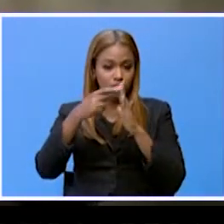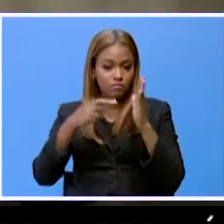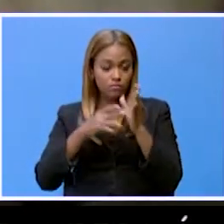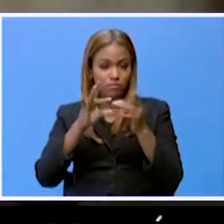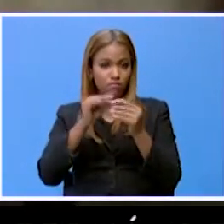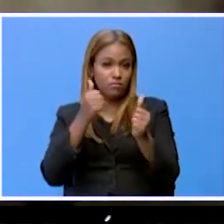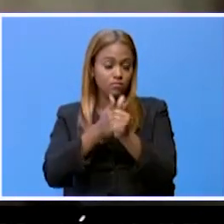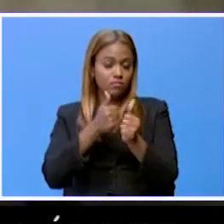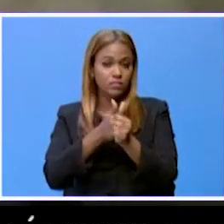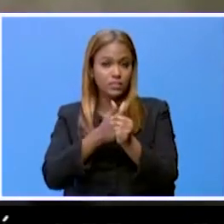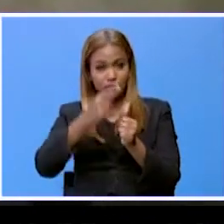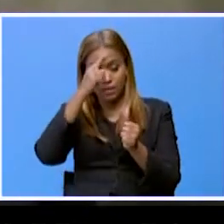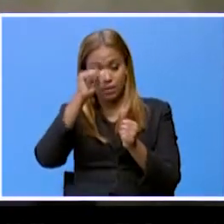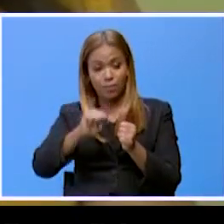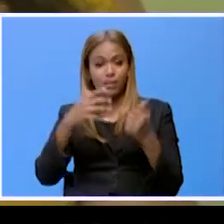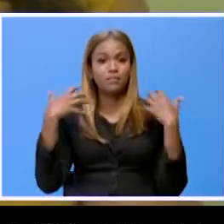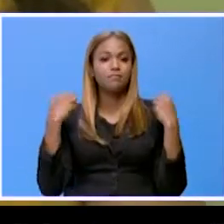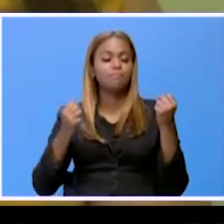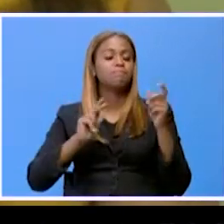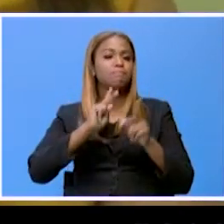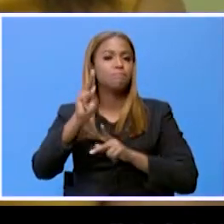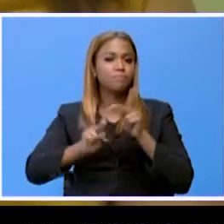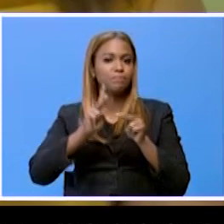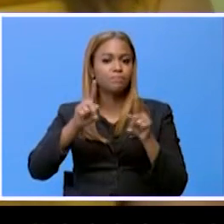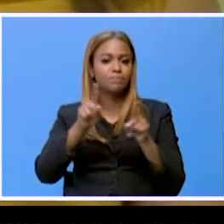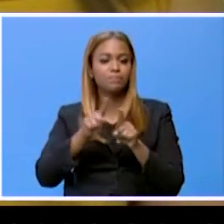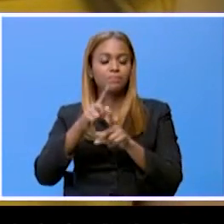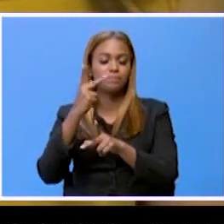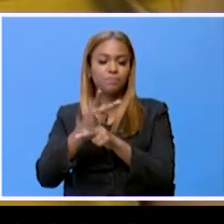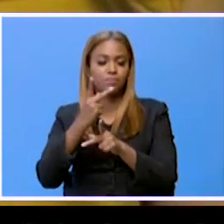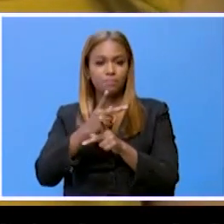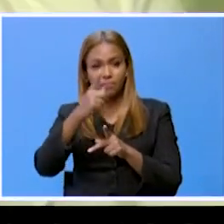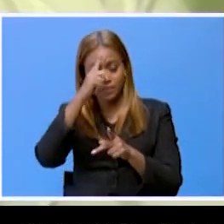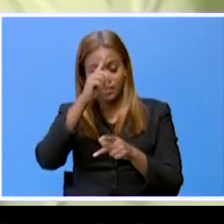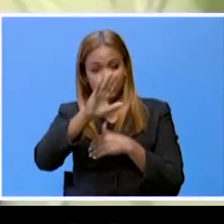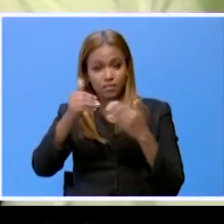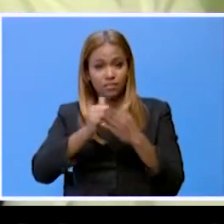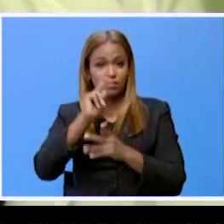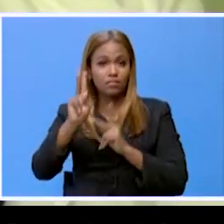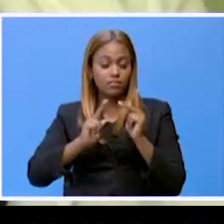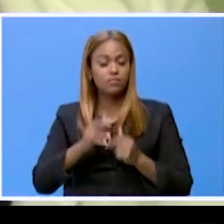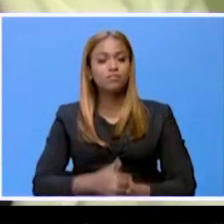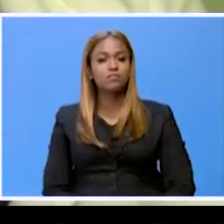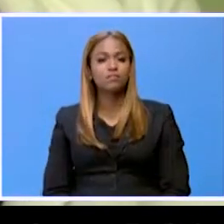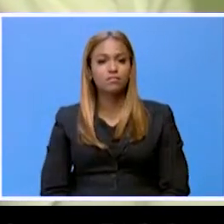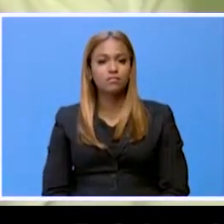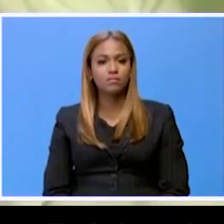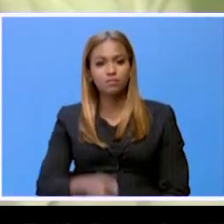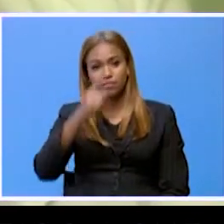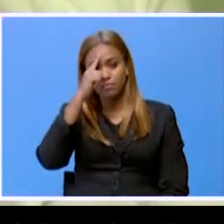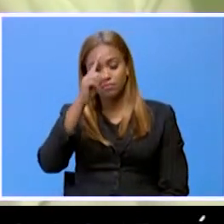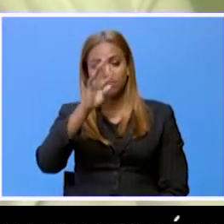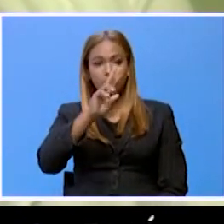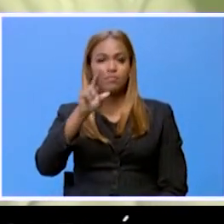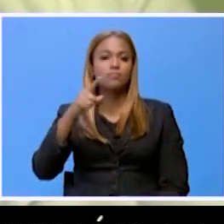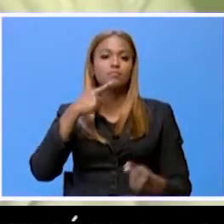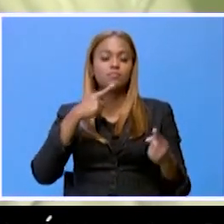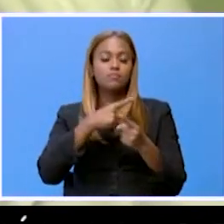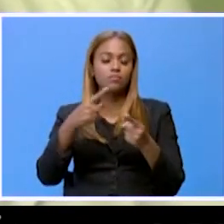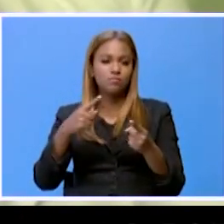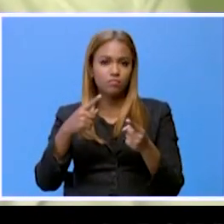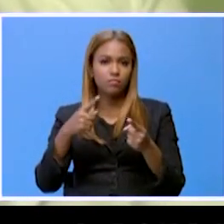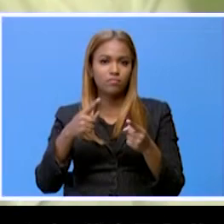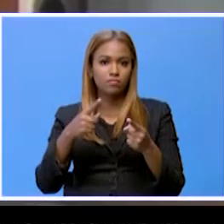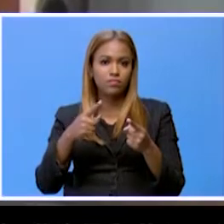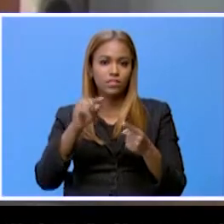lugar para la salud del pueblo y el bienestar de todos. Para 4R de